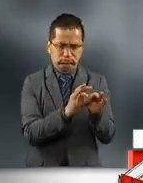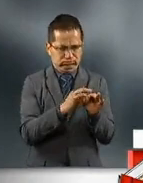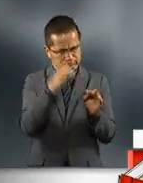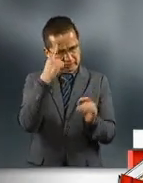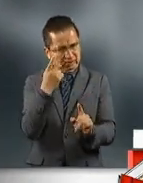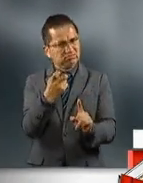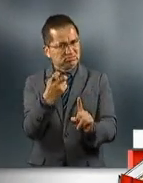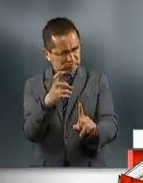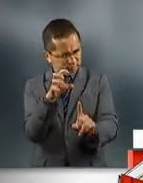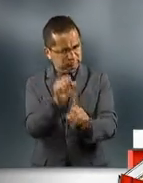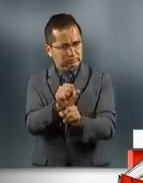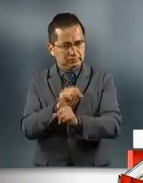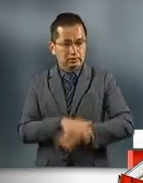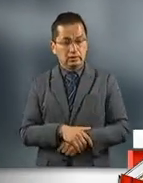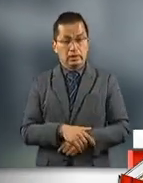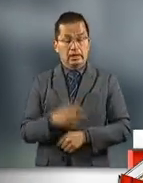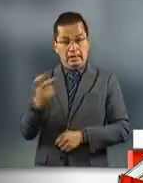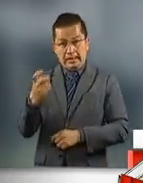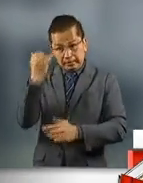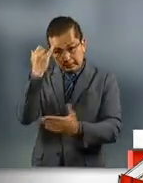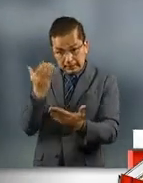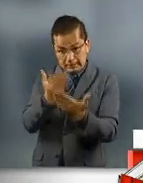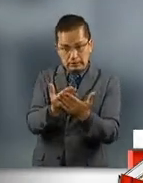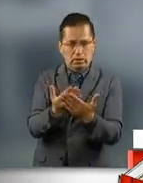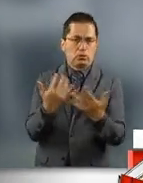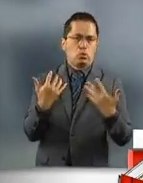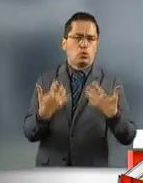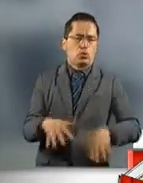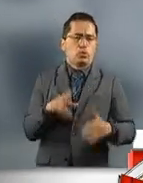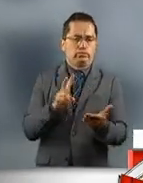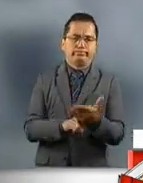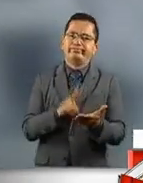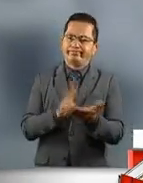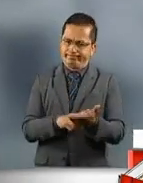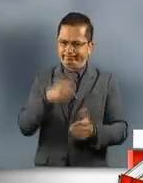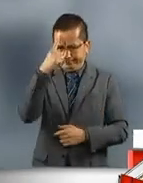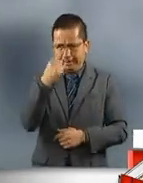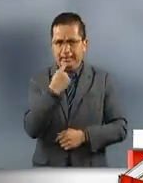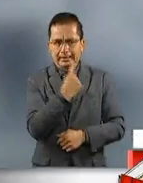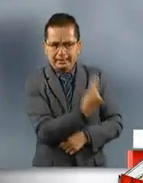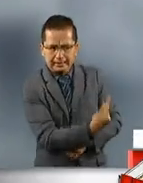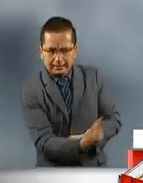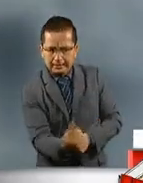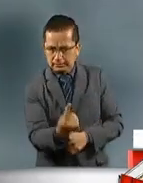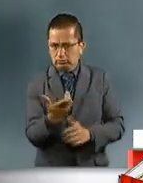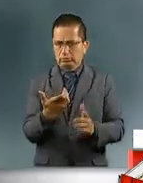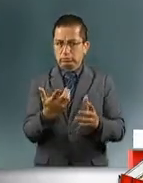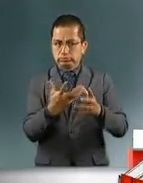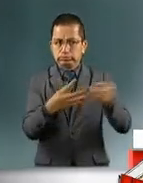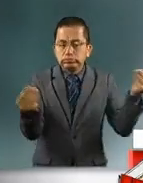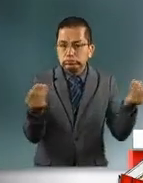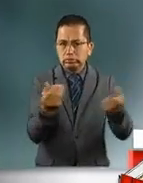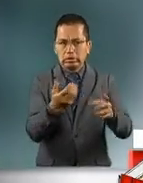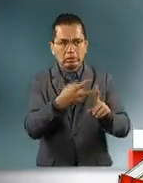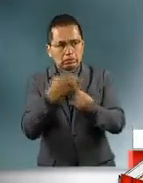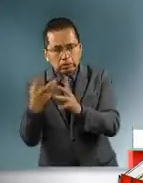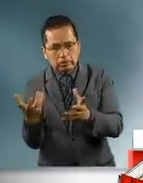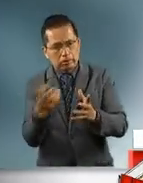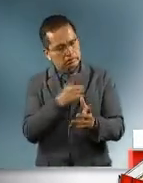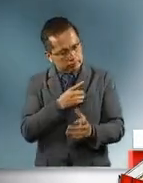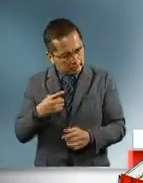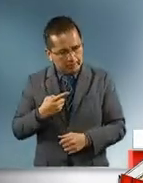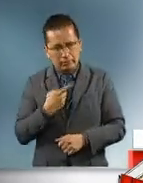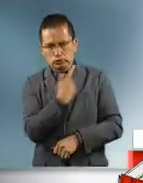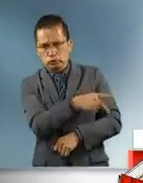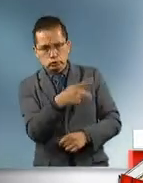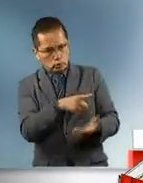destacada la iniciativa presentada en el tema de alerta Amber para garantizar el bienestar, la integridad y los derechos humanos de